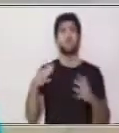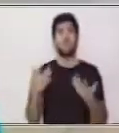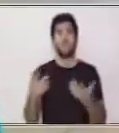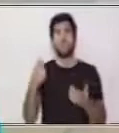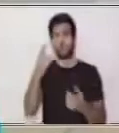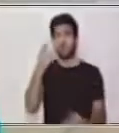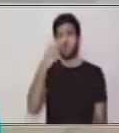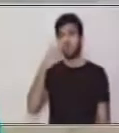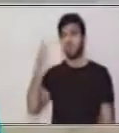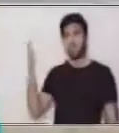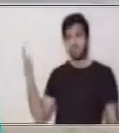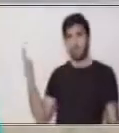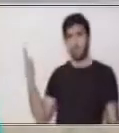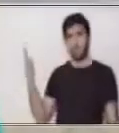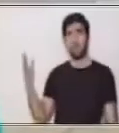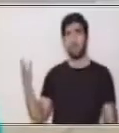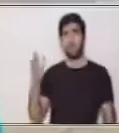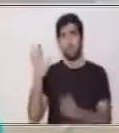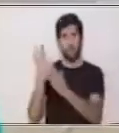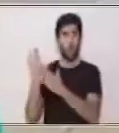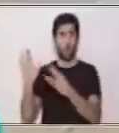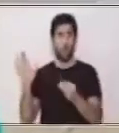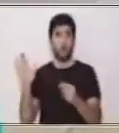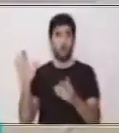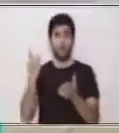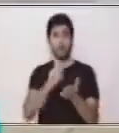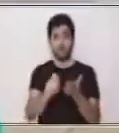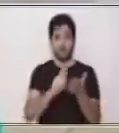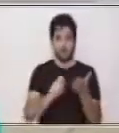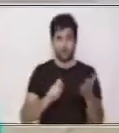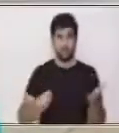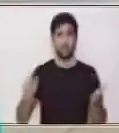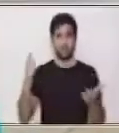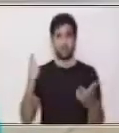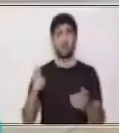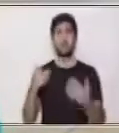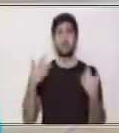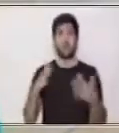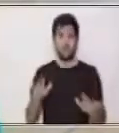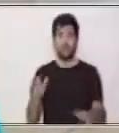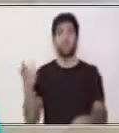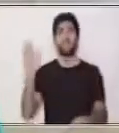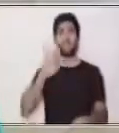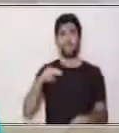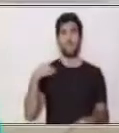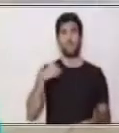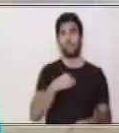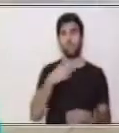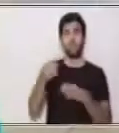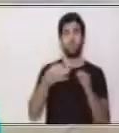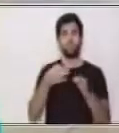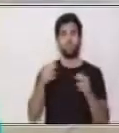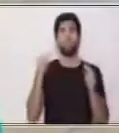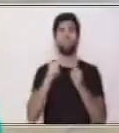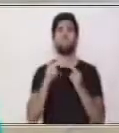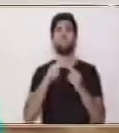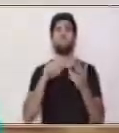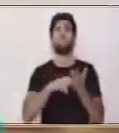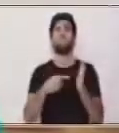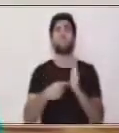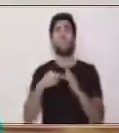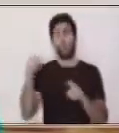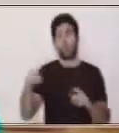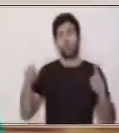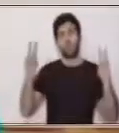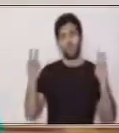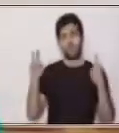vayamos a hacer ya las primeras anotaciones correspondientes. A partir de ahí vamos a empezar a conocer entonces algunas de